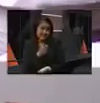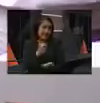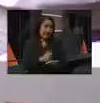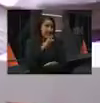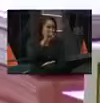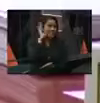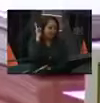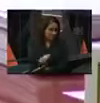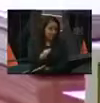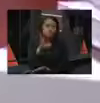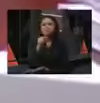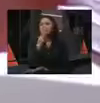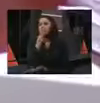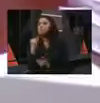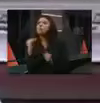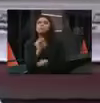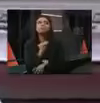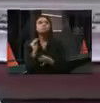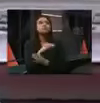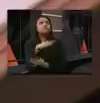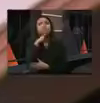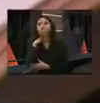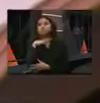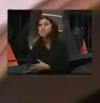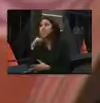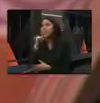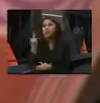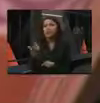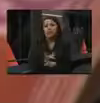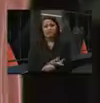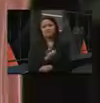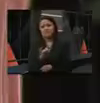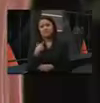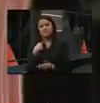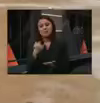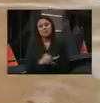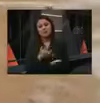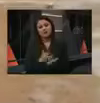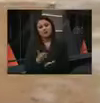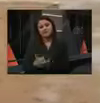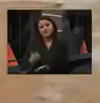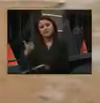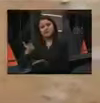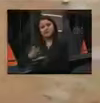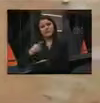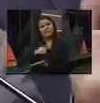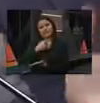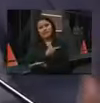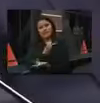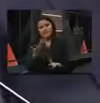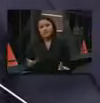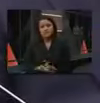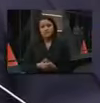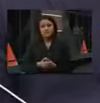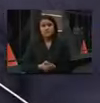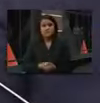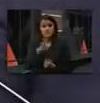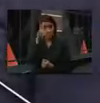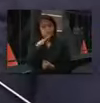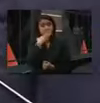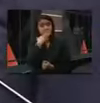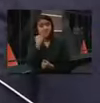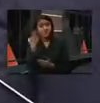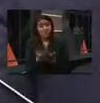paso para desprenderse de ese dinero que en realidad proviene de los impuestos de todos los mexicanos me parece una muy buena